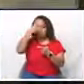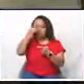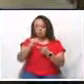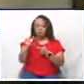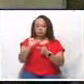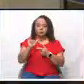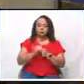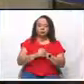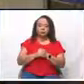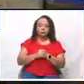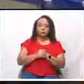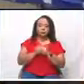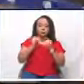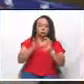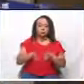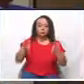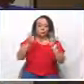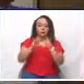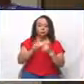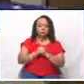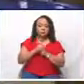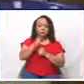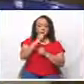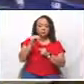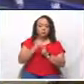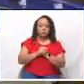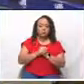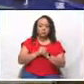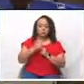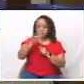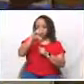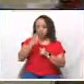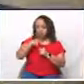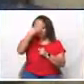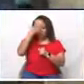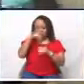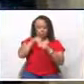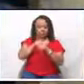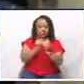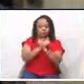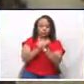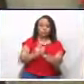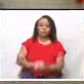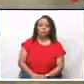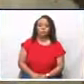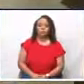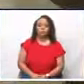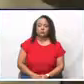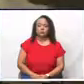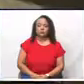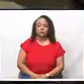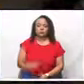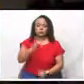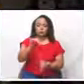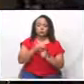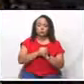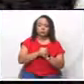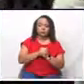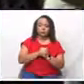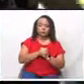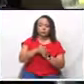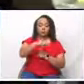fue muy, muy destacado. Y aunque es paralímpico, pues yo creo que, o sea, lo metemos en el atletismo y está dentro de esas figuras. Y estas